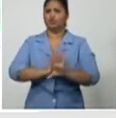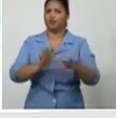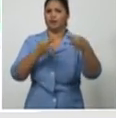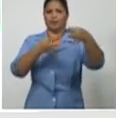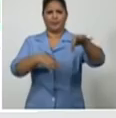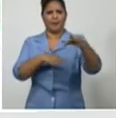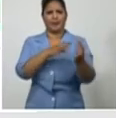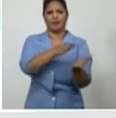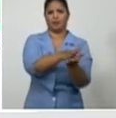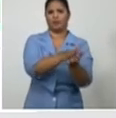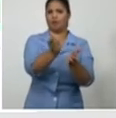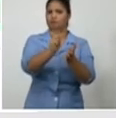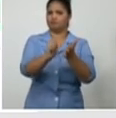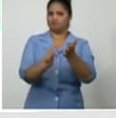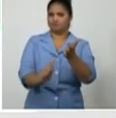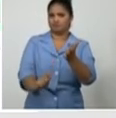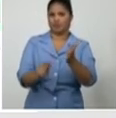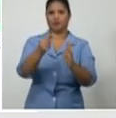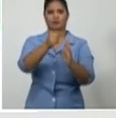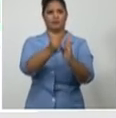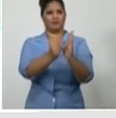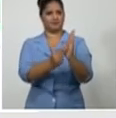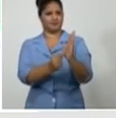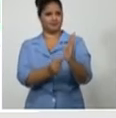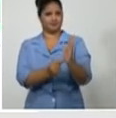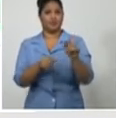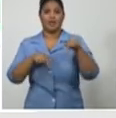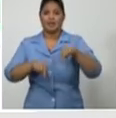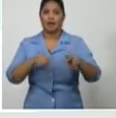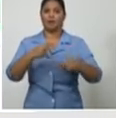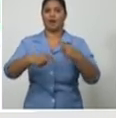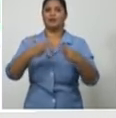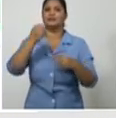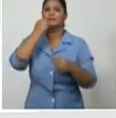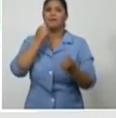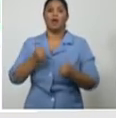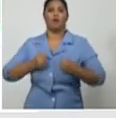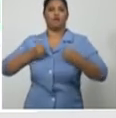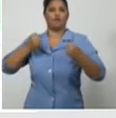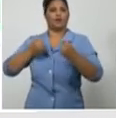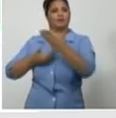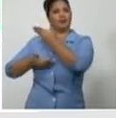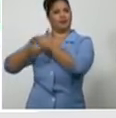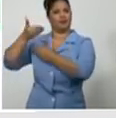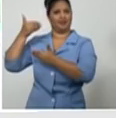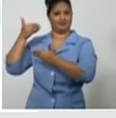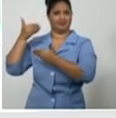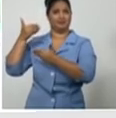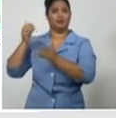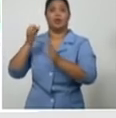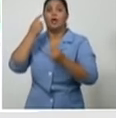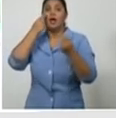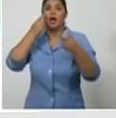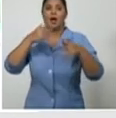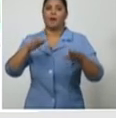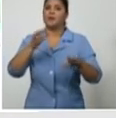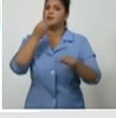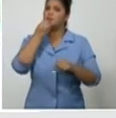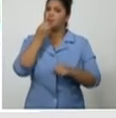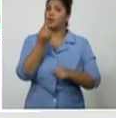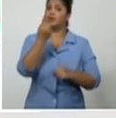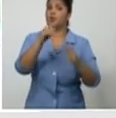están cumplimentando con más calidad, de forma tal de revertir de conjunto con todo nuestro